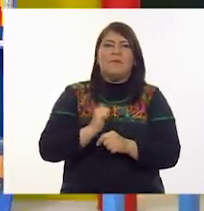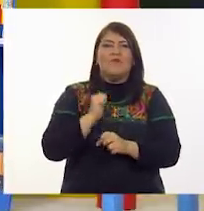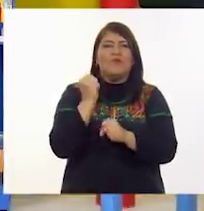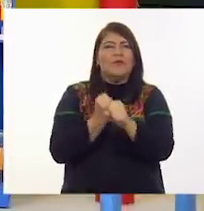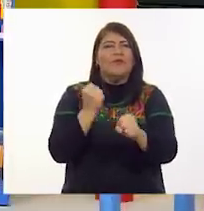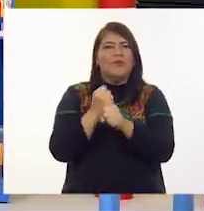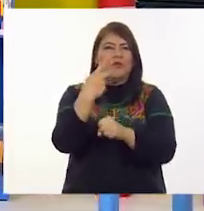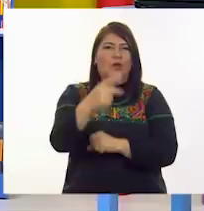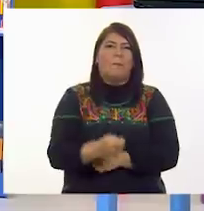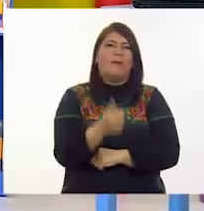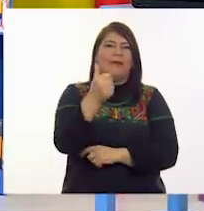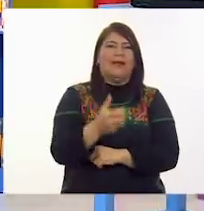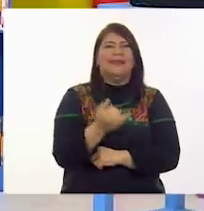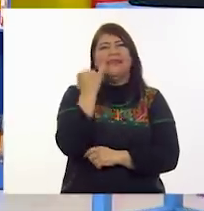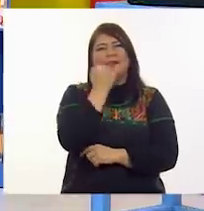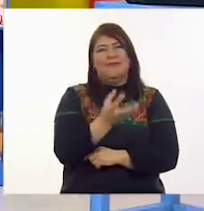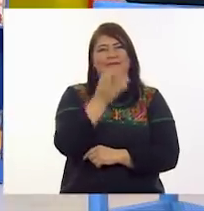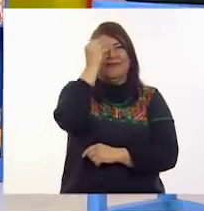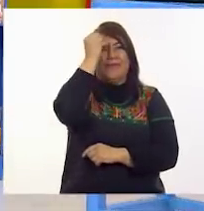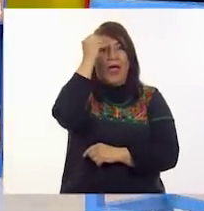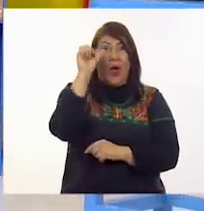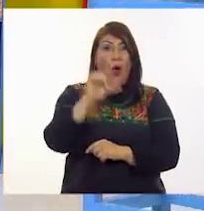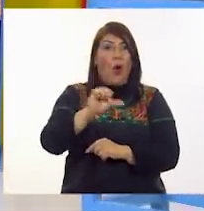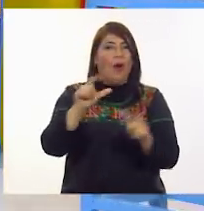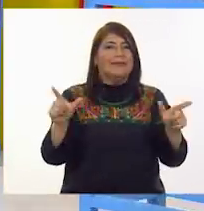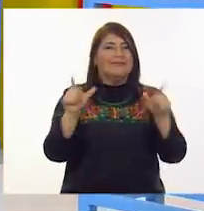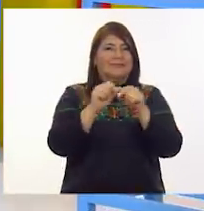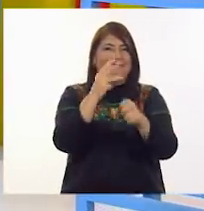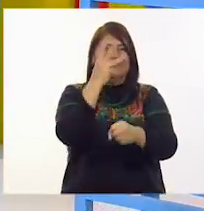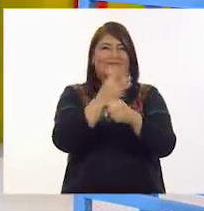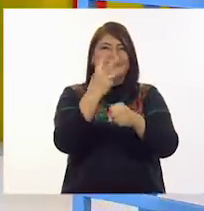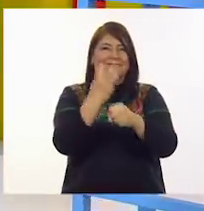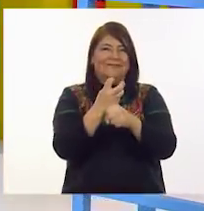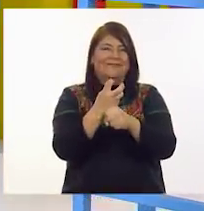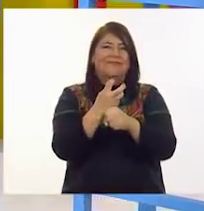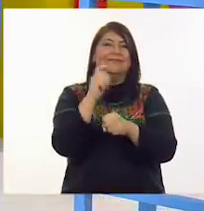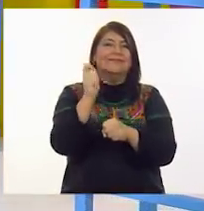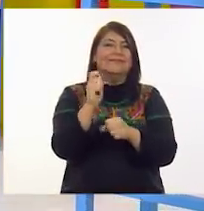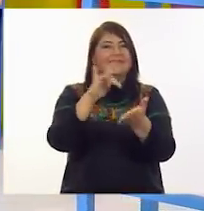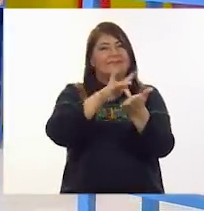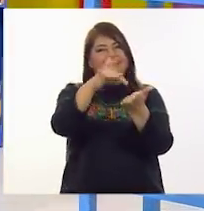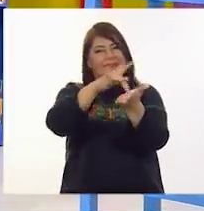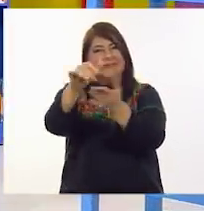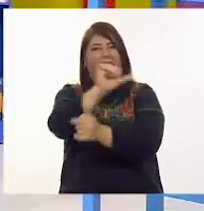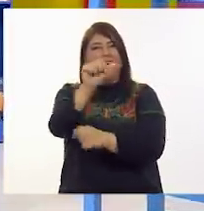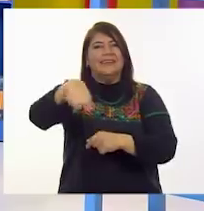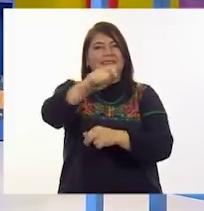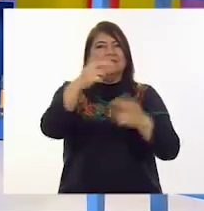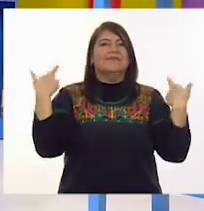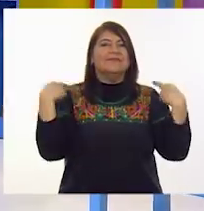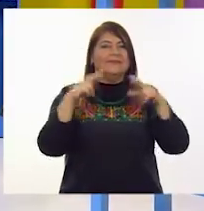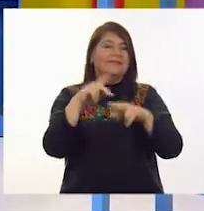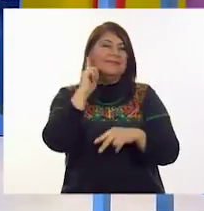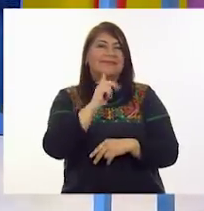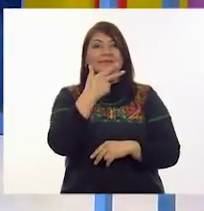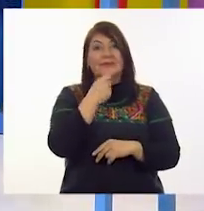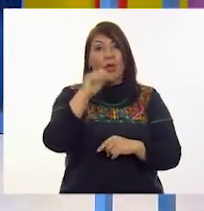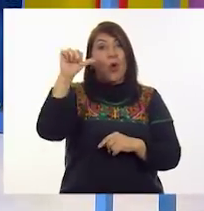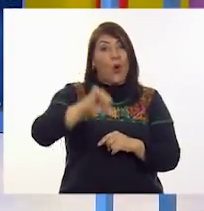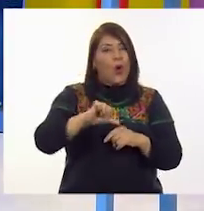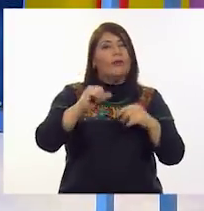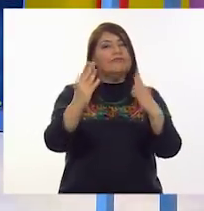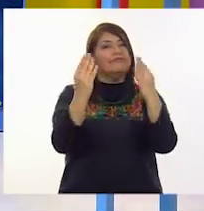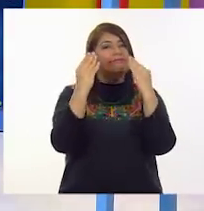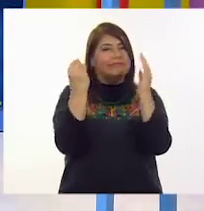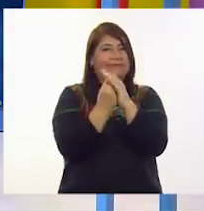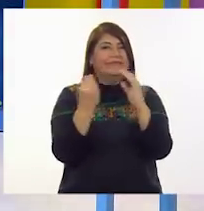tu lengua materna. Hasta aquí terminamos con tercer grado. Le damos las gracias a las maestras y los maestros que el día de hoy nos